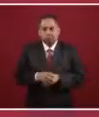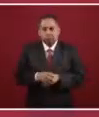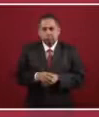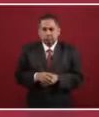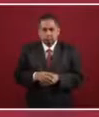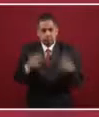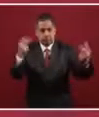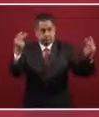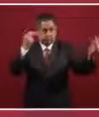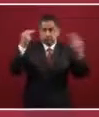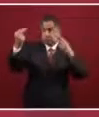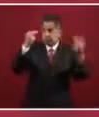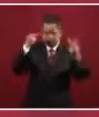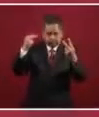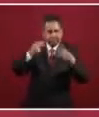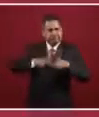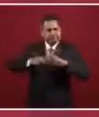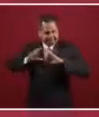viendo